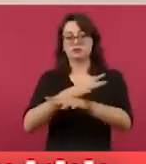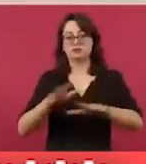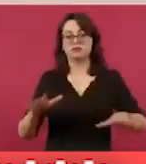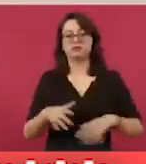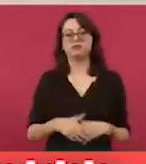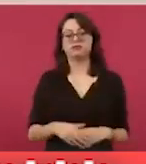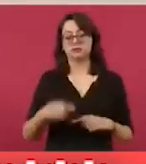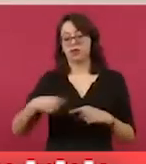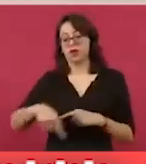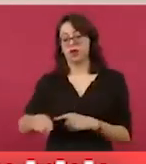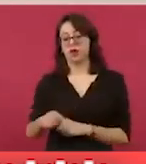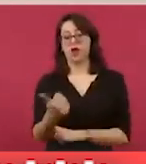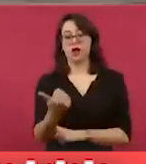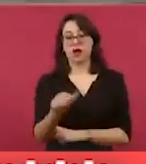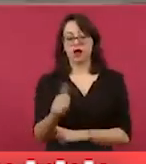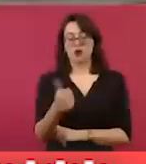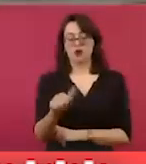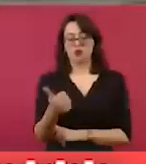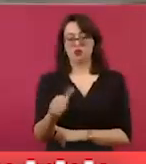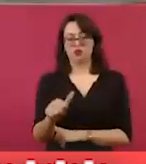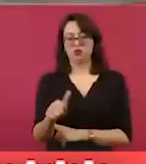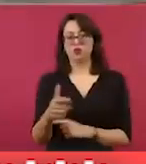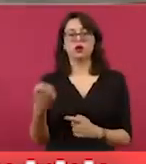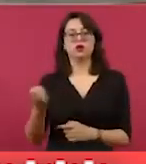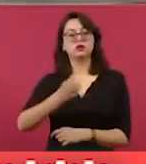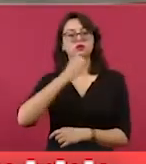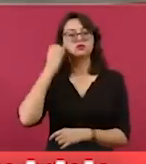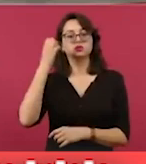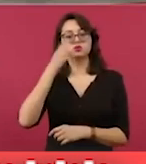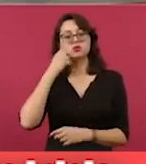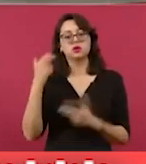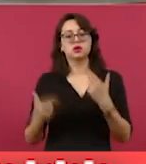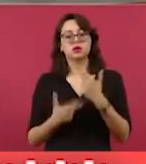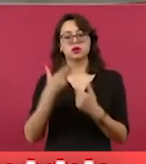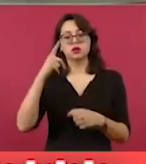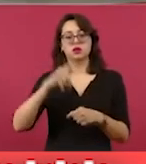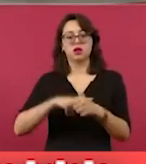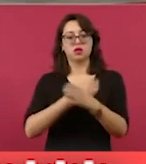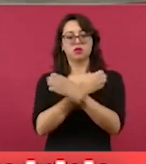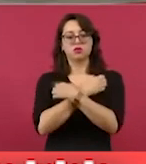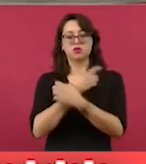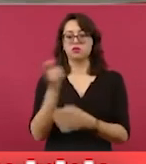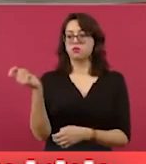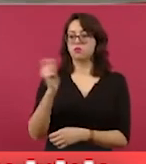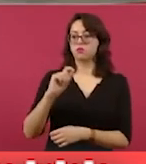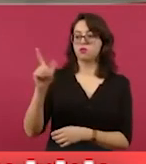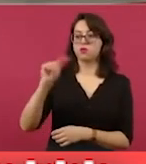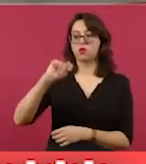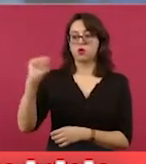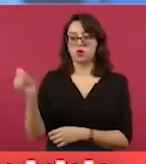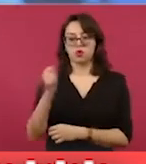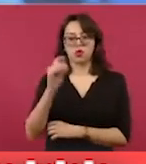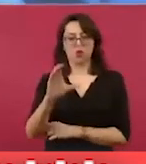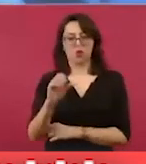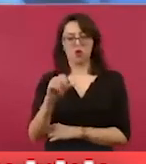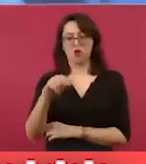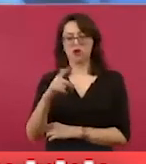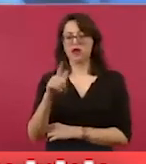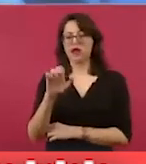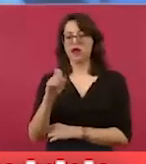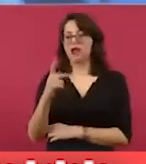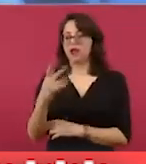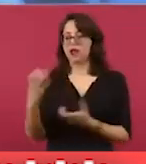agosto iniciaremos en coordinación con el Colegio Nacional de Educación profesional técnica con el Conalep la carrera